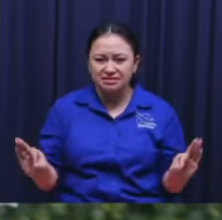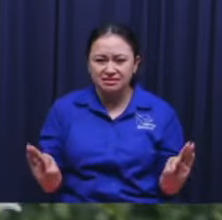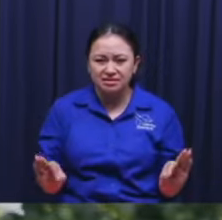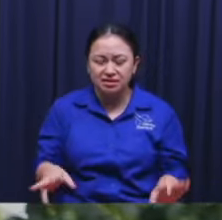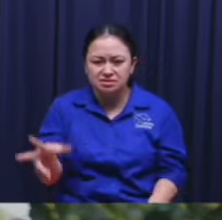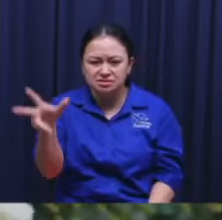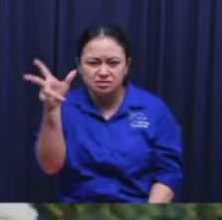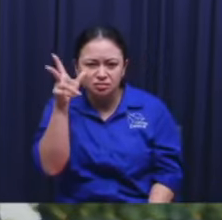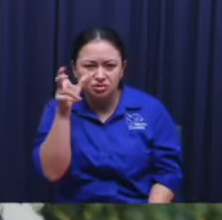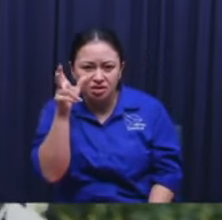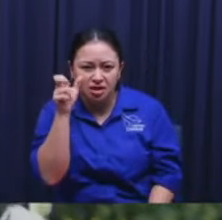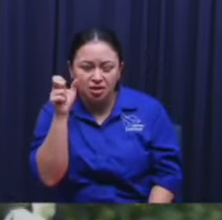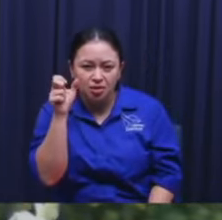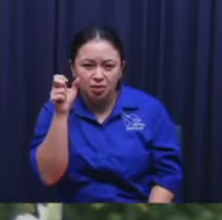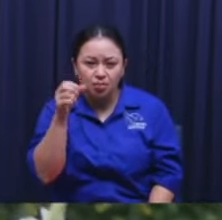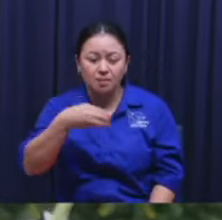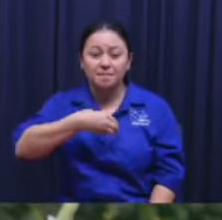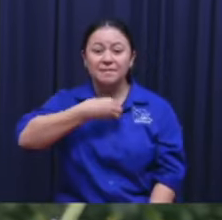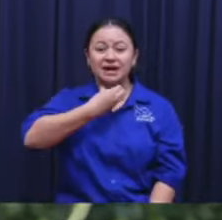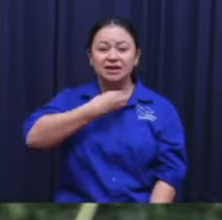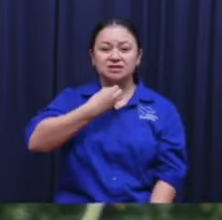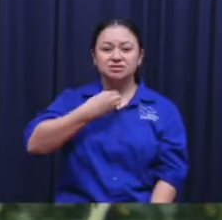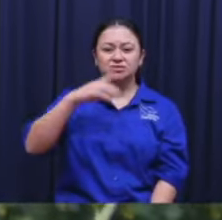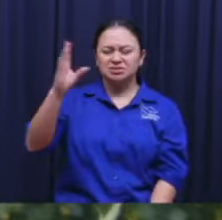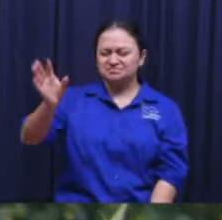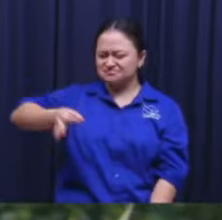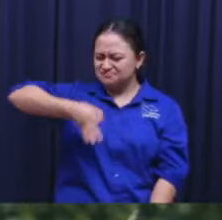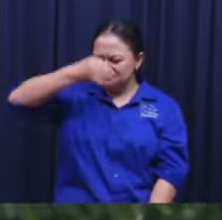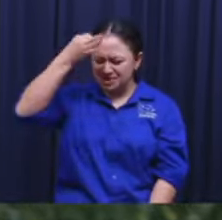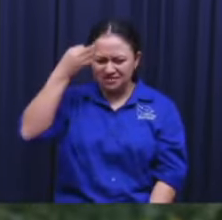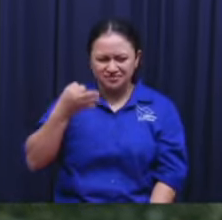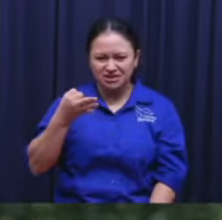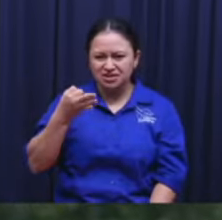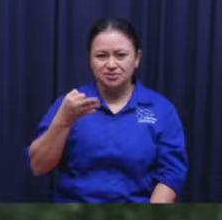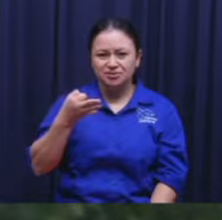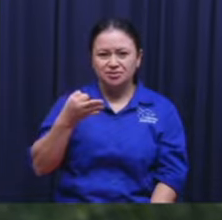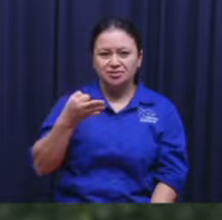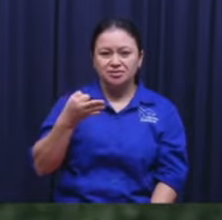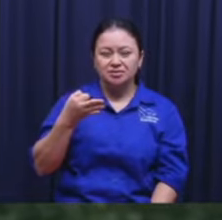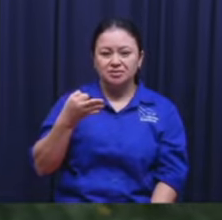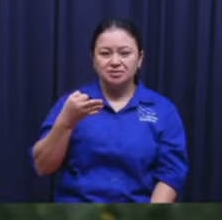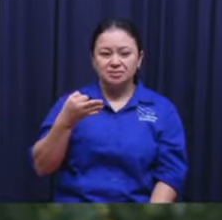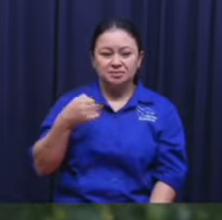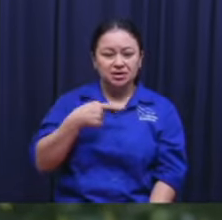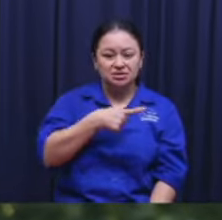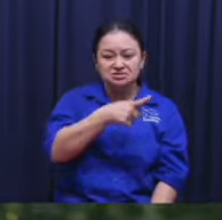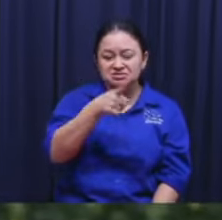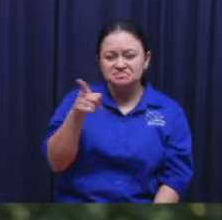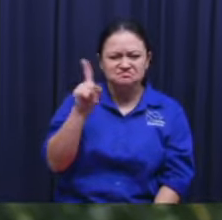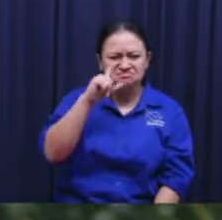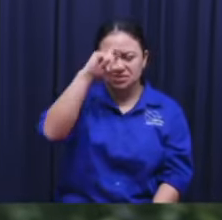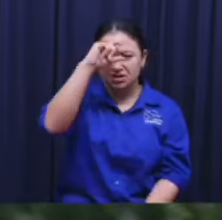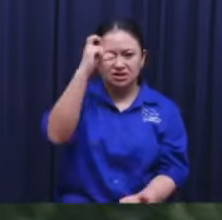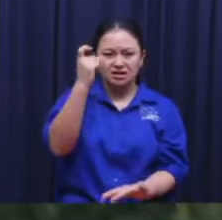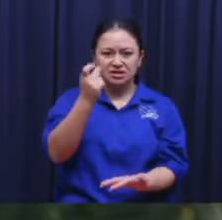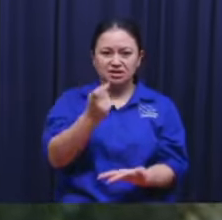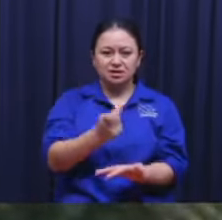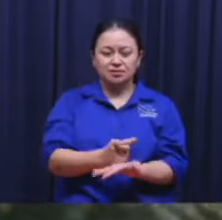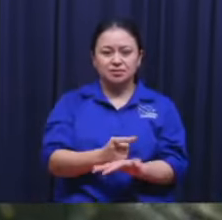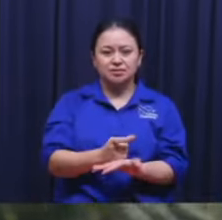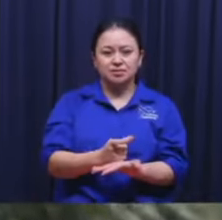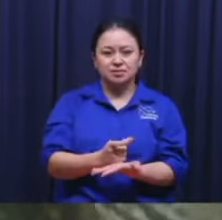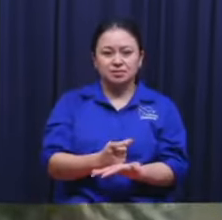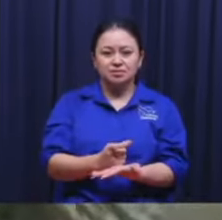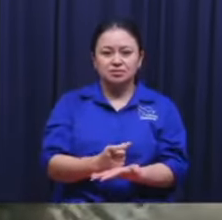Jesucristo. Y sin embargo, los fariseos no le creyeron. Dijeron: este engañador, estando con vida, dijo tal y